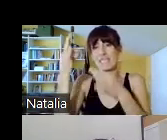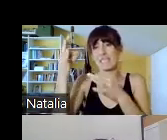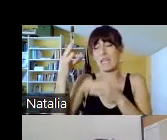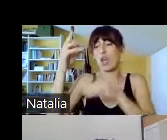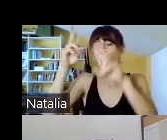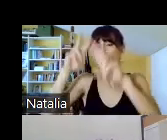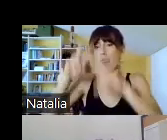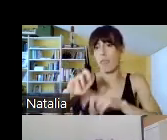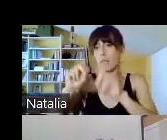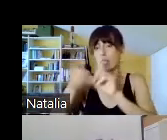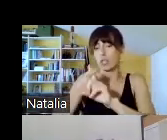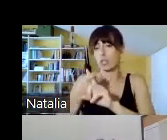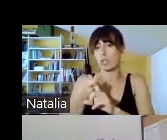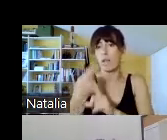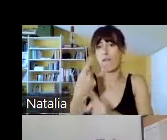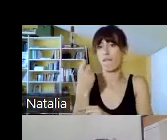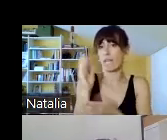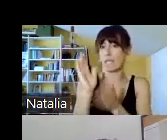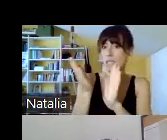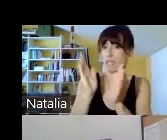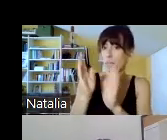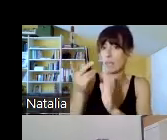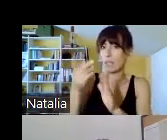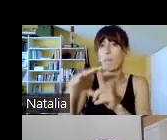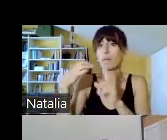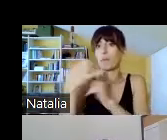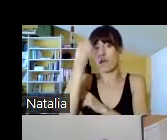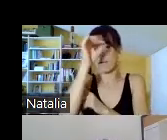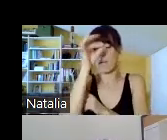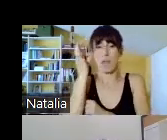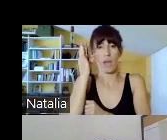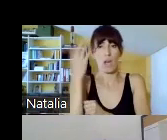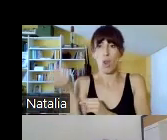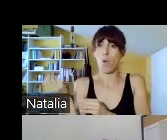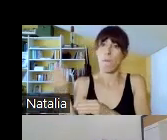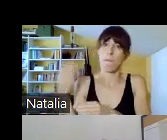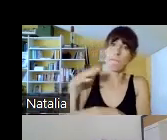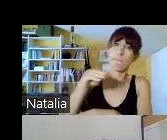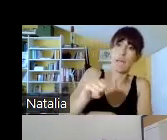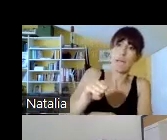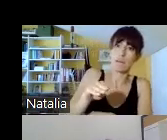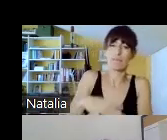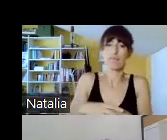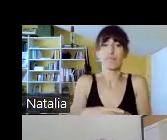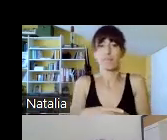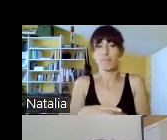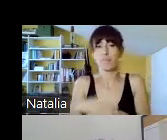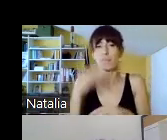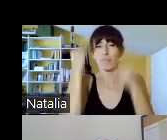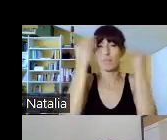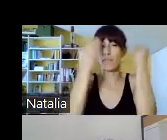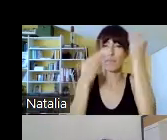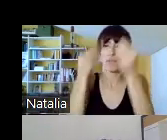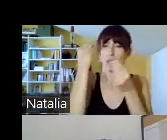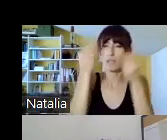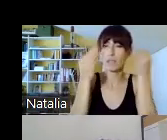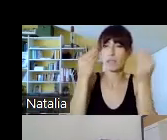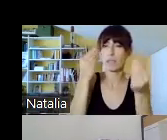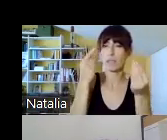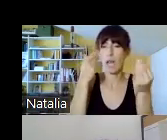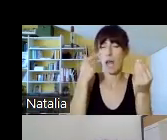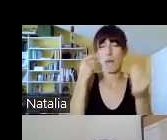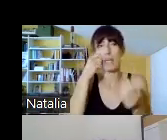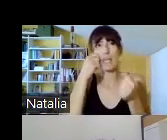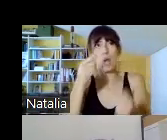tratamiento, incorporando la perspectiva de género, es decir, reflexionar acerca de qué se cataloga como mala salud